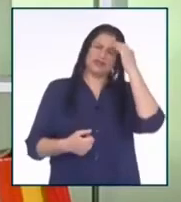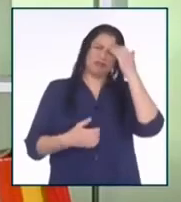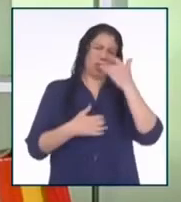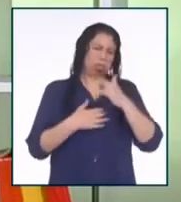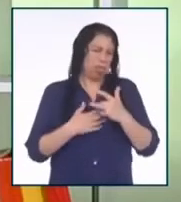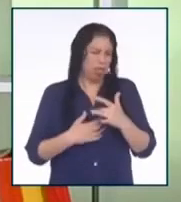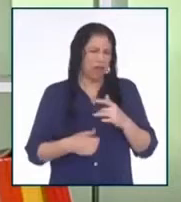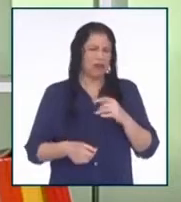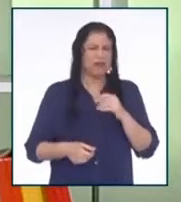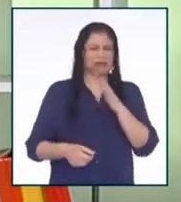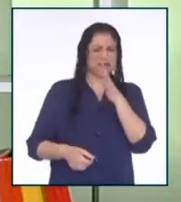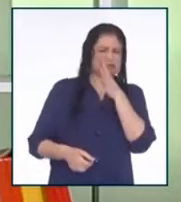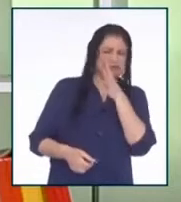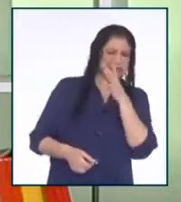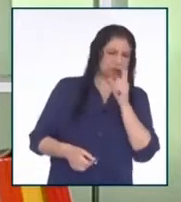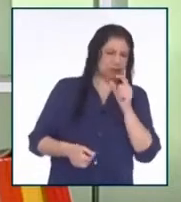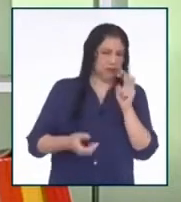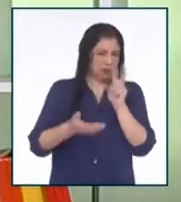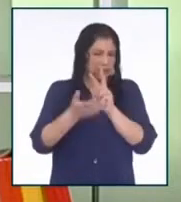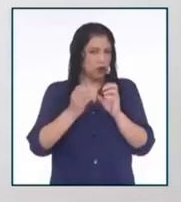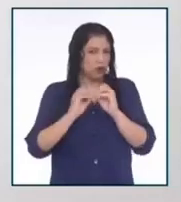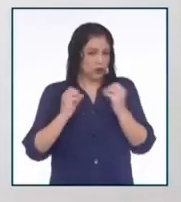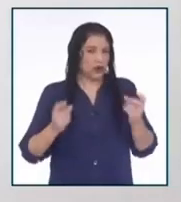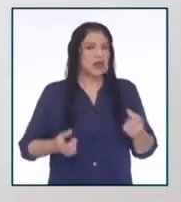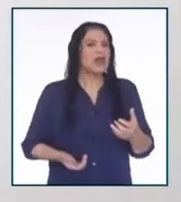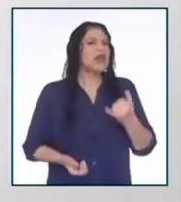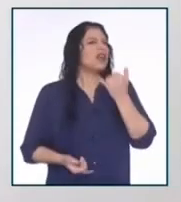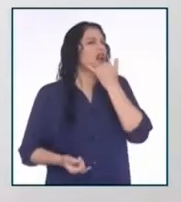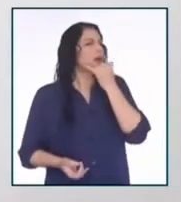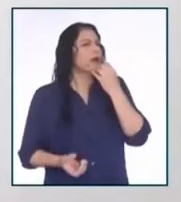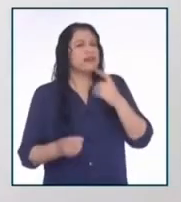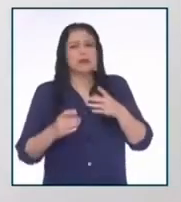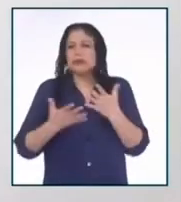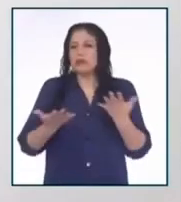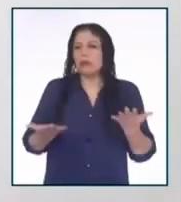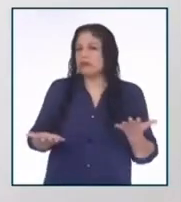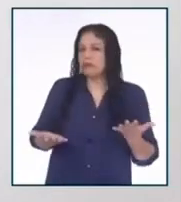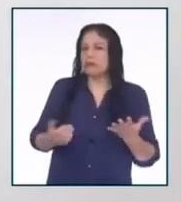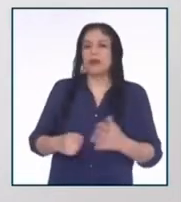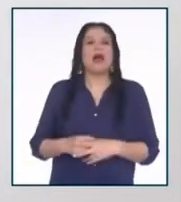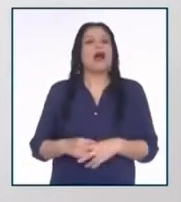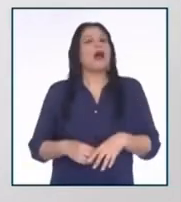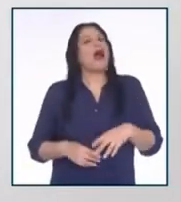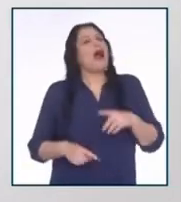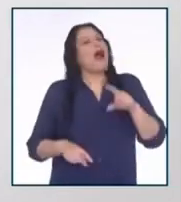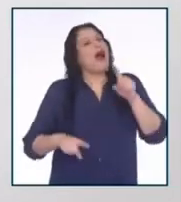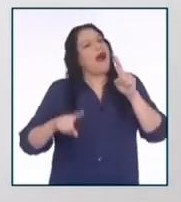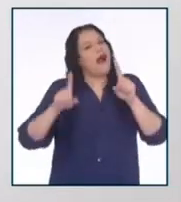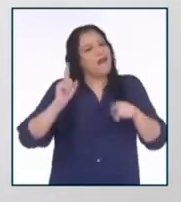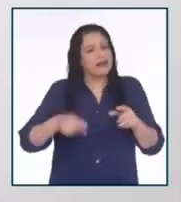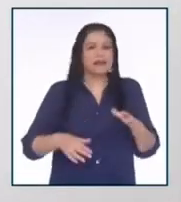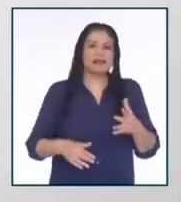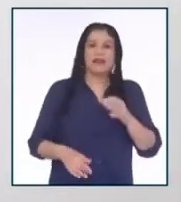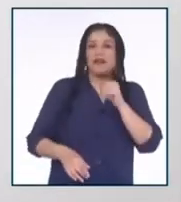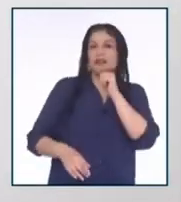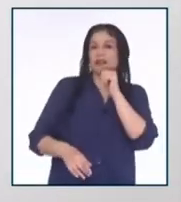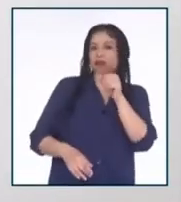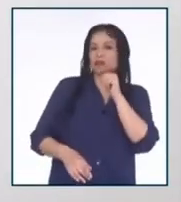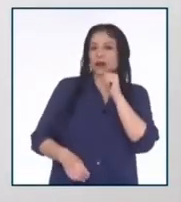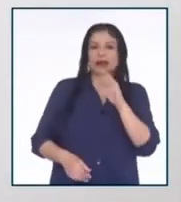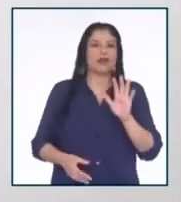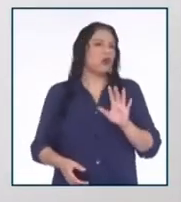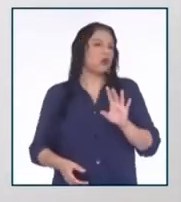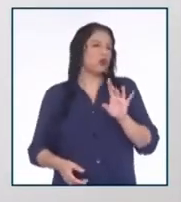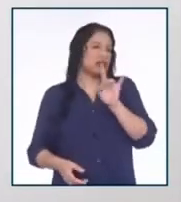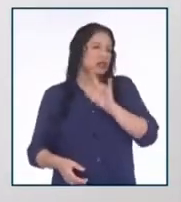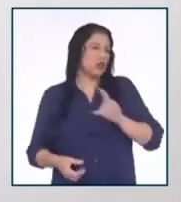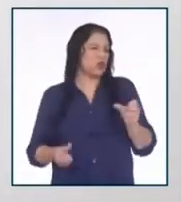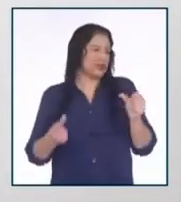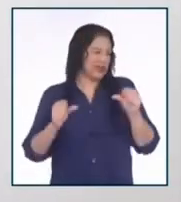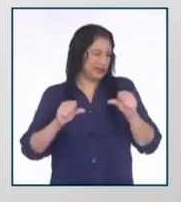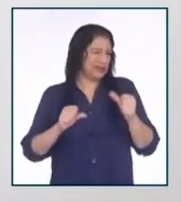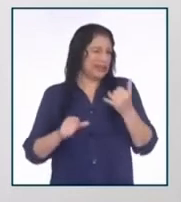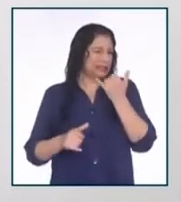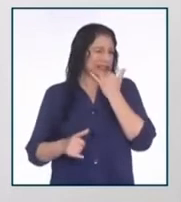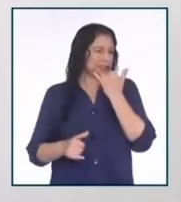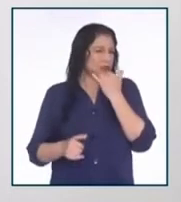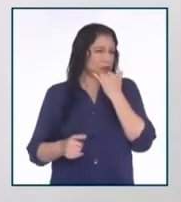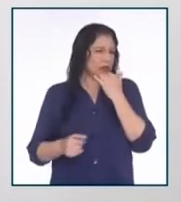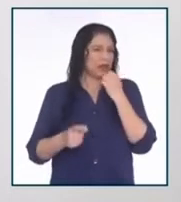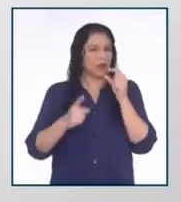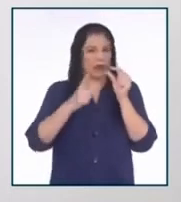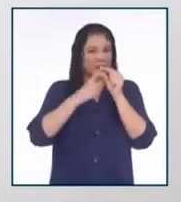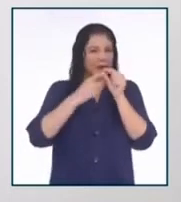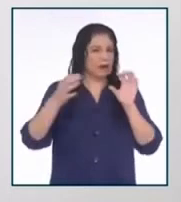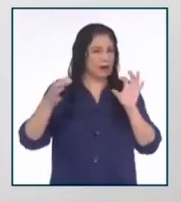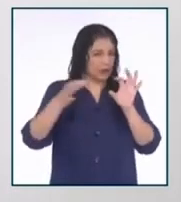comprensión. Profesora, ¿y qué pasa cuando no es así? Bueno, a menudo se debe a la ausencia o mal uso de un conector. De